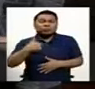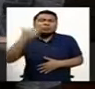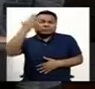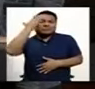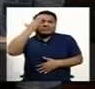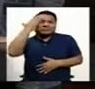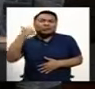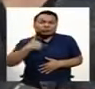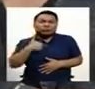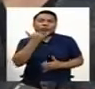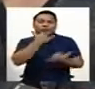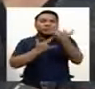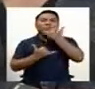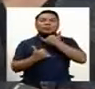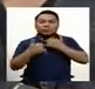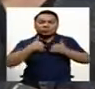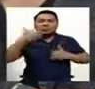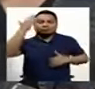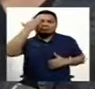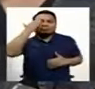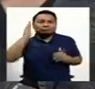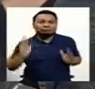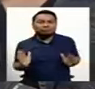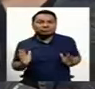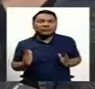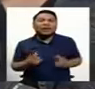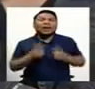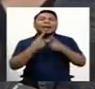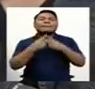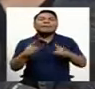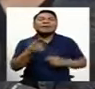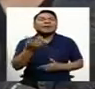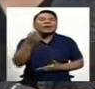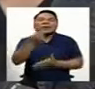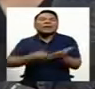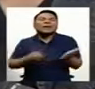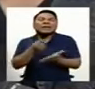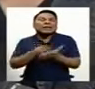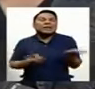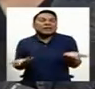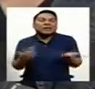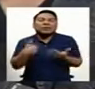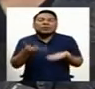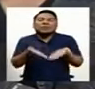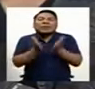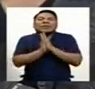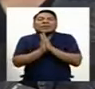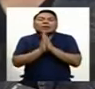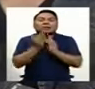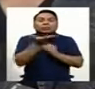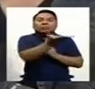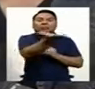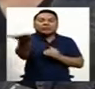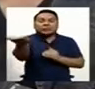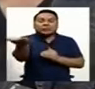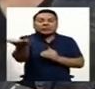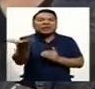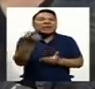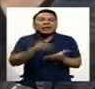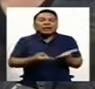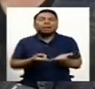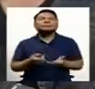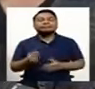cometido errores. ¿Y qué es lo primero que debo pedirles a ustedes?